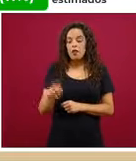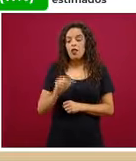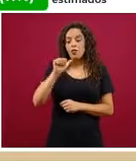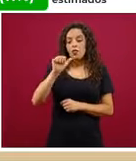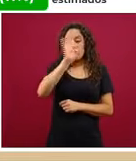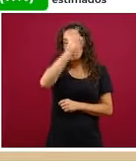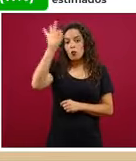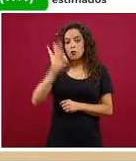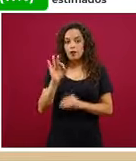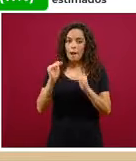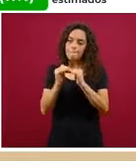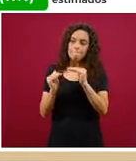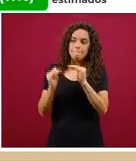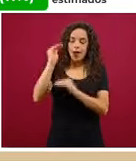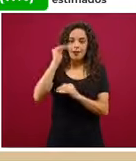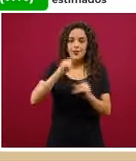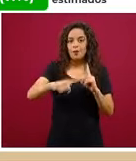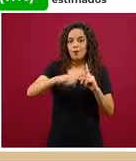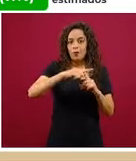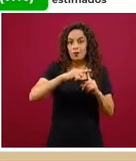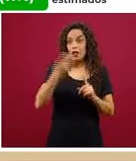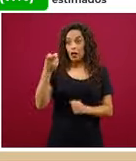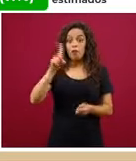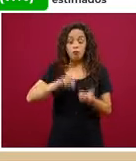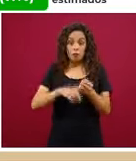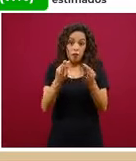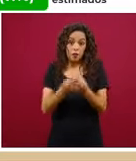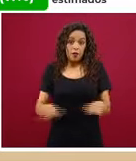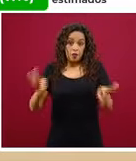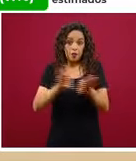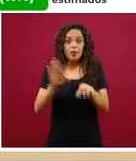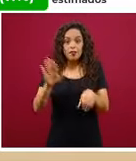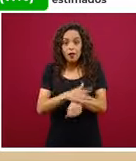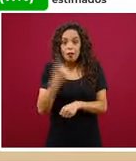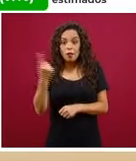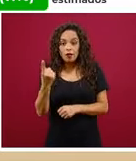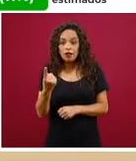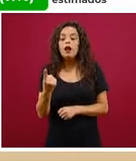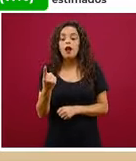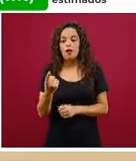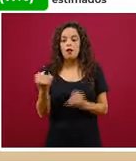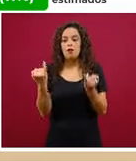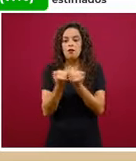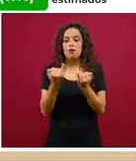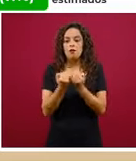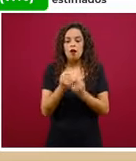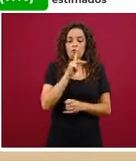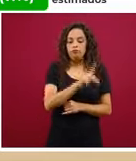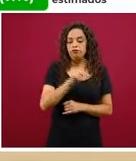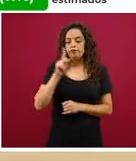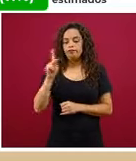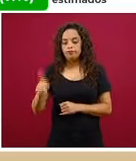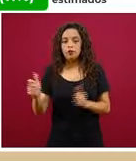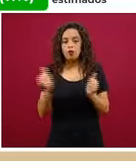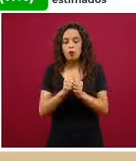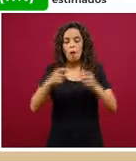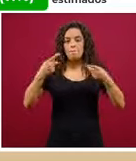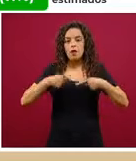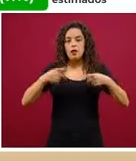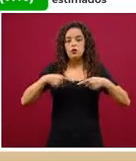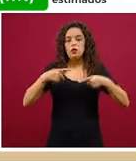16%, y esto es también importante porque va de la par del incremento de las personas que han estado enfermando. Por lo tanto, las